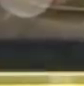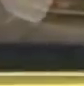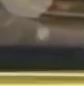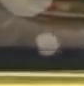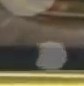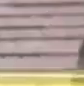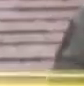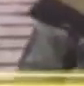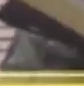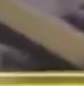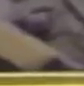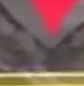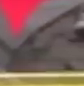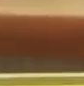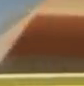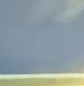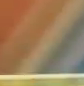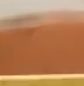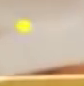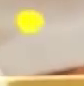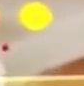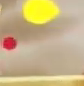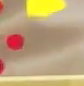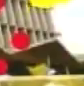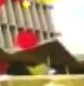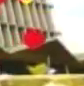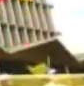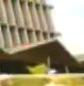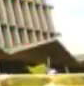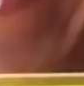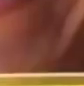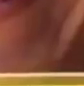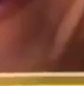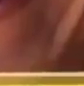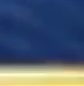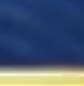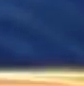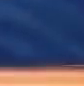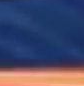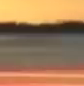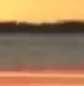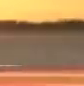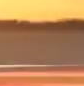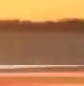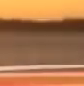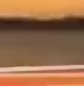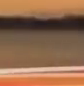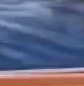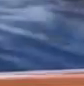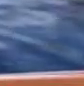Ha culminado esta transmisión conjunta de radio y televisión. Gracias por